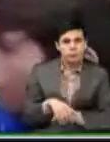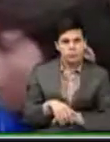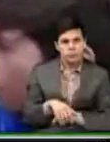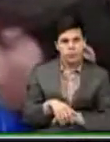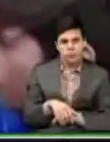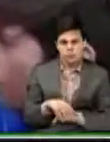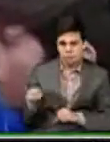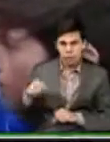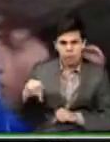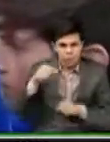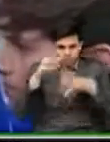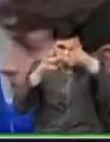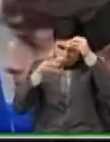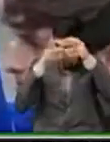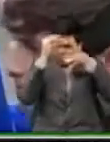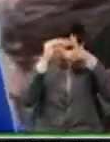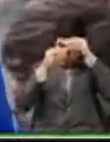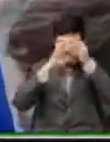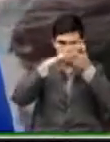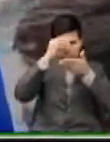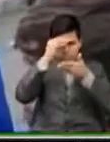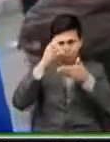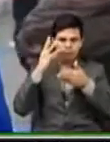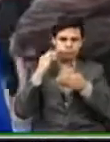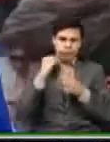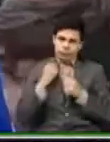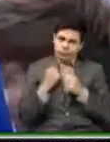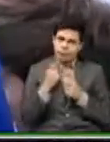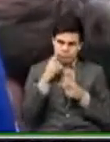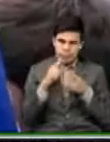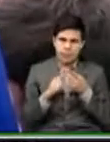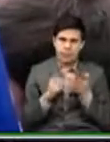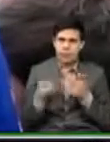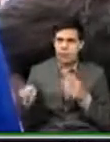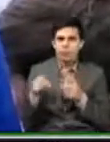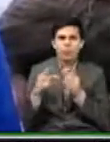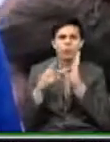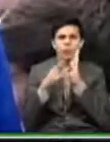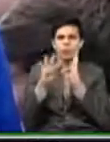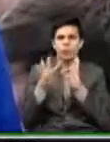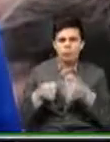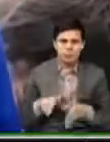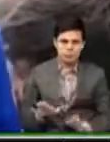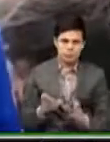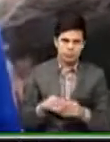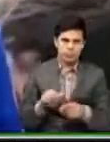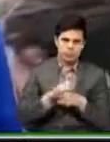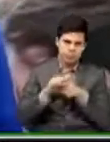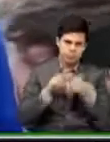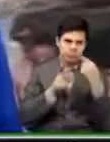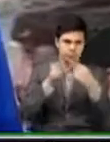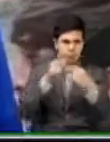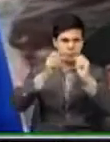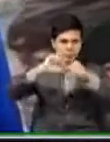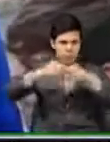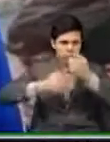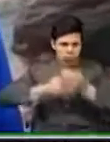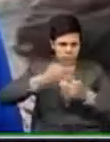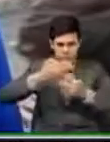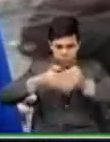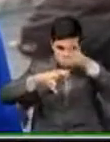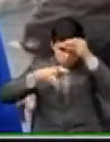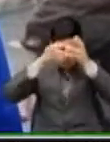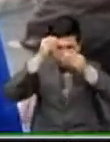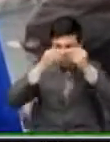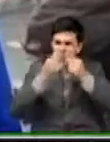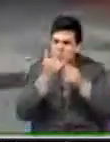Ganar experiencia, los niños son 2004, tenemos otra oportunidad de competir, entonces tratar de aprender lo más que podamos, de sacar lo